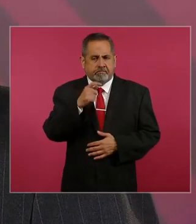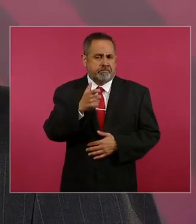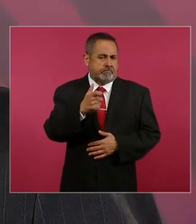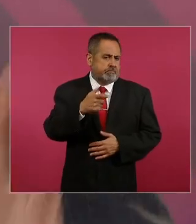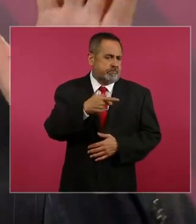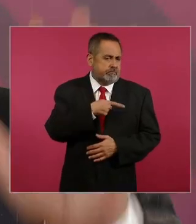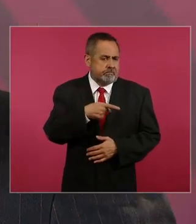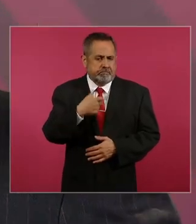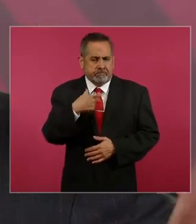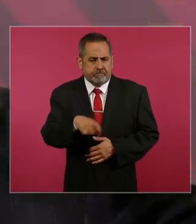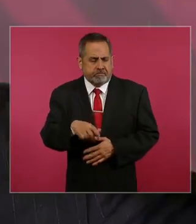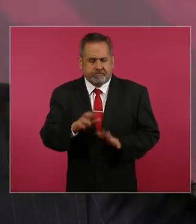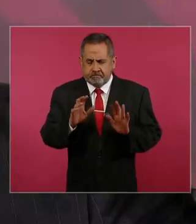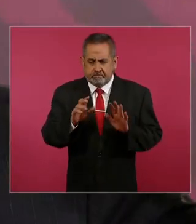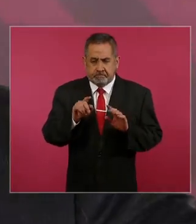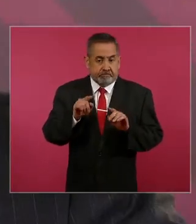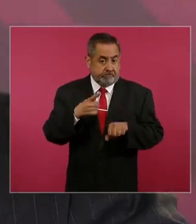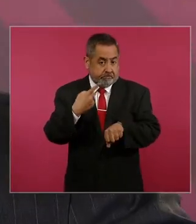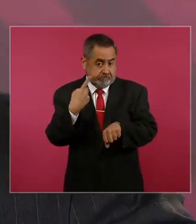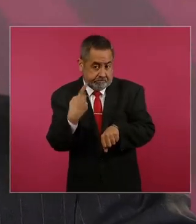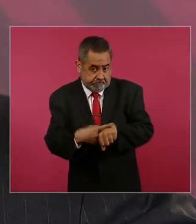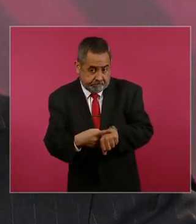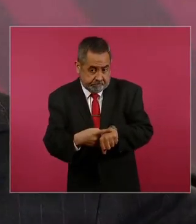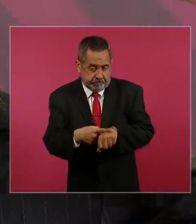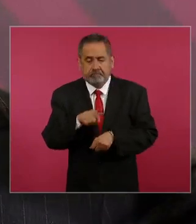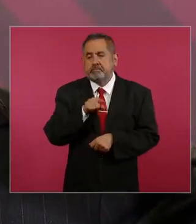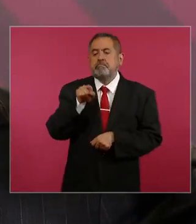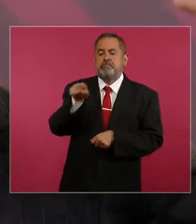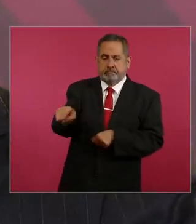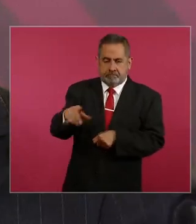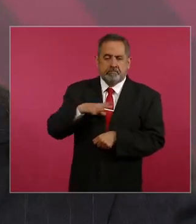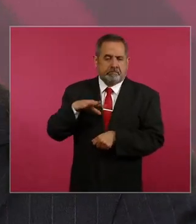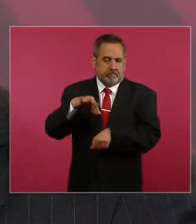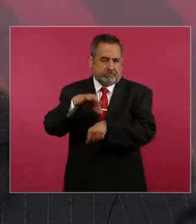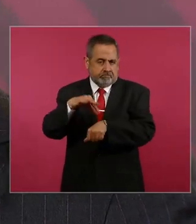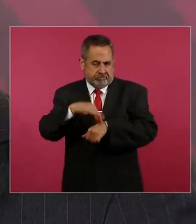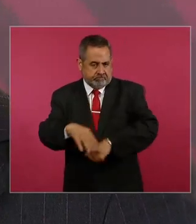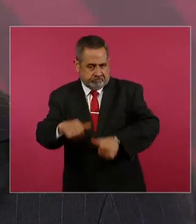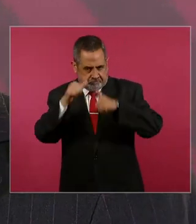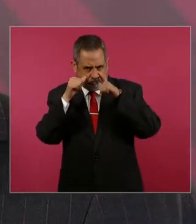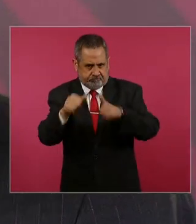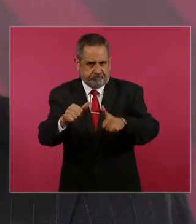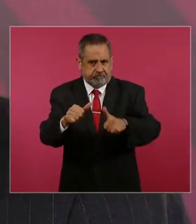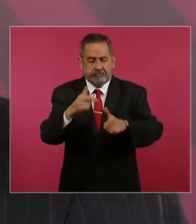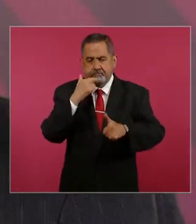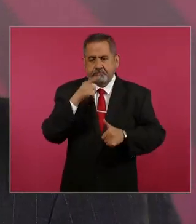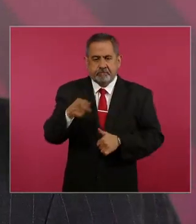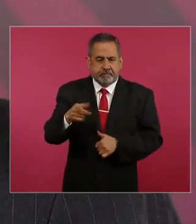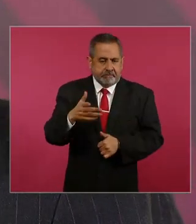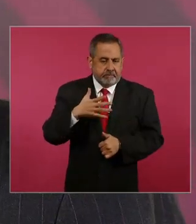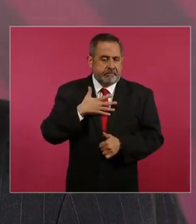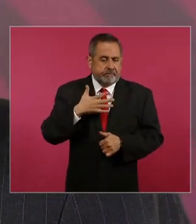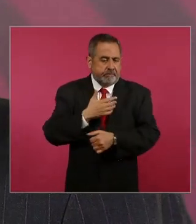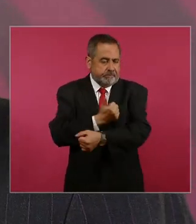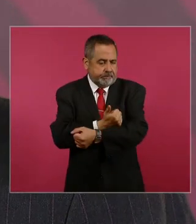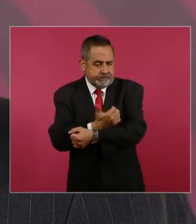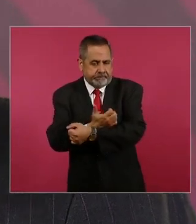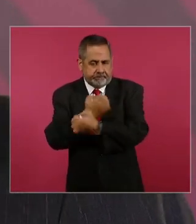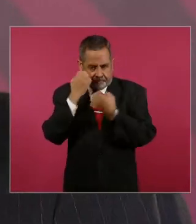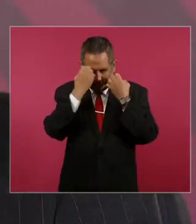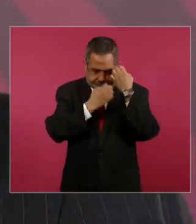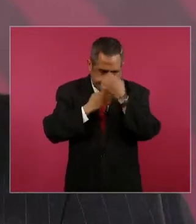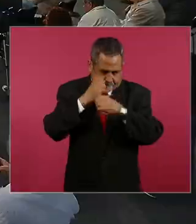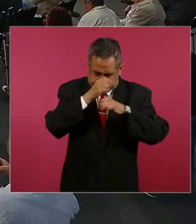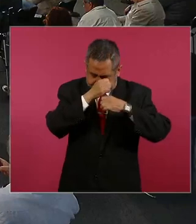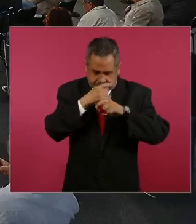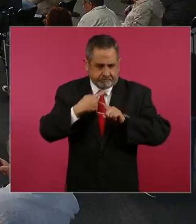el que se enferme va a tener médico va a tener estudios si